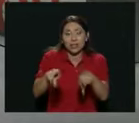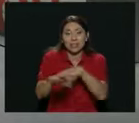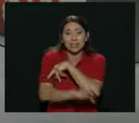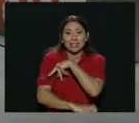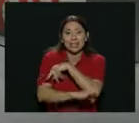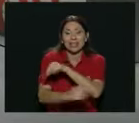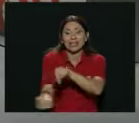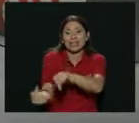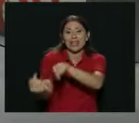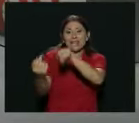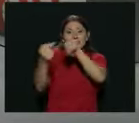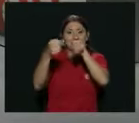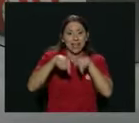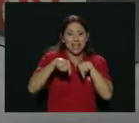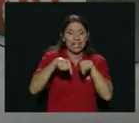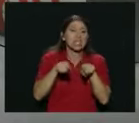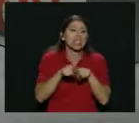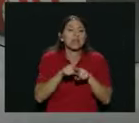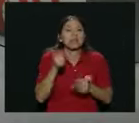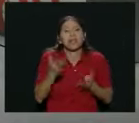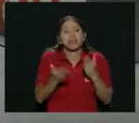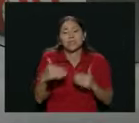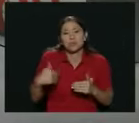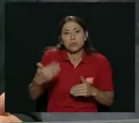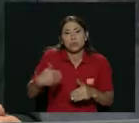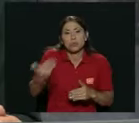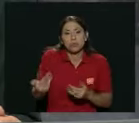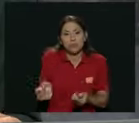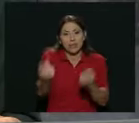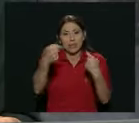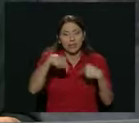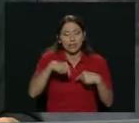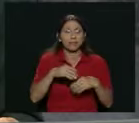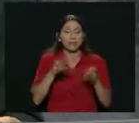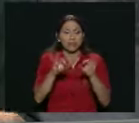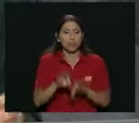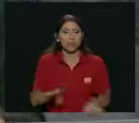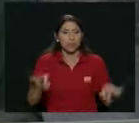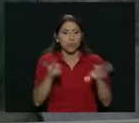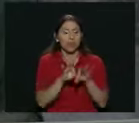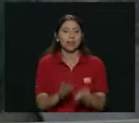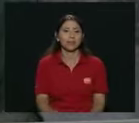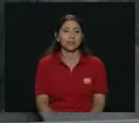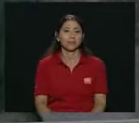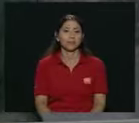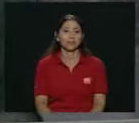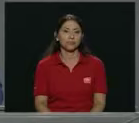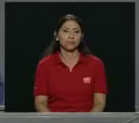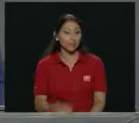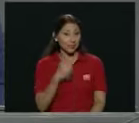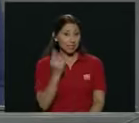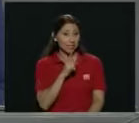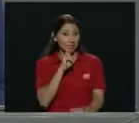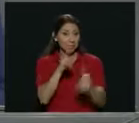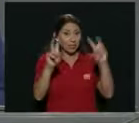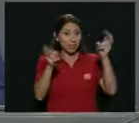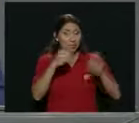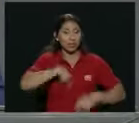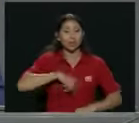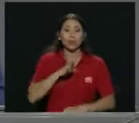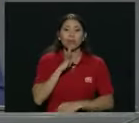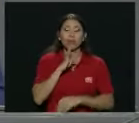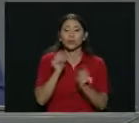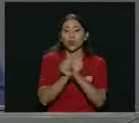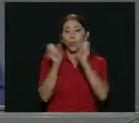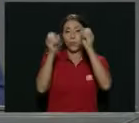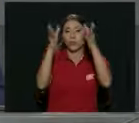vienen normalmente y las que podrían venir, ¿verdad? Que eso es muy importante. Sí. Siempre sobre este tema nosotros